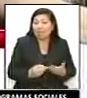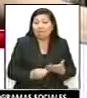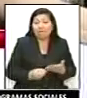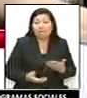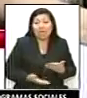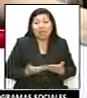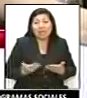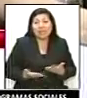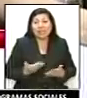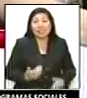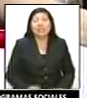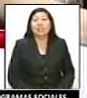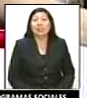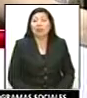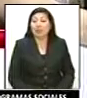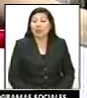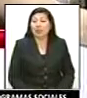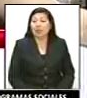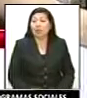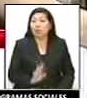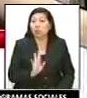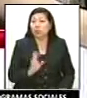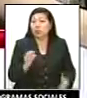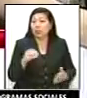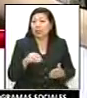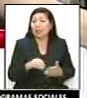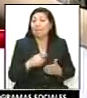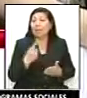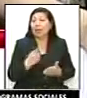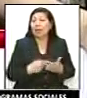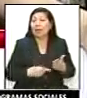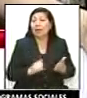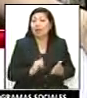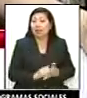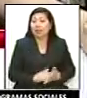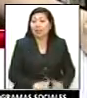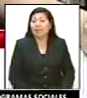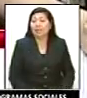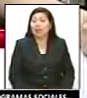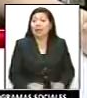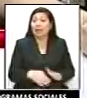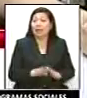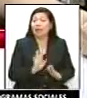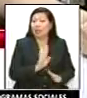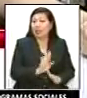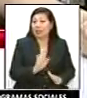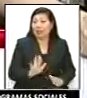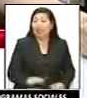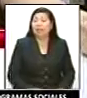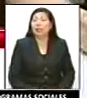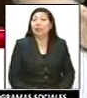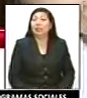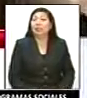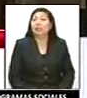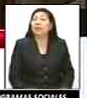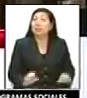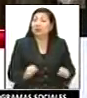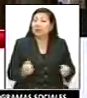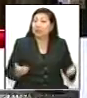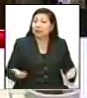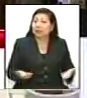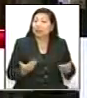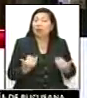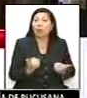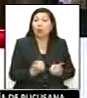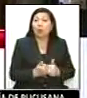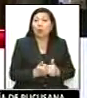facilitó sus instalaciones para que dentro de ellas se incitara, ¿no es cierto?,